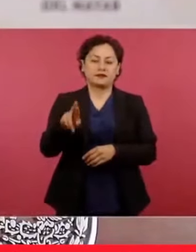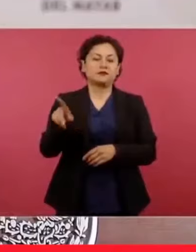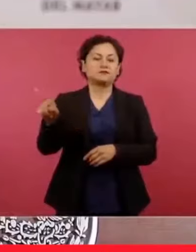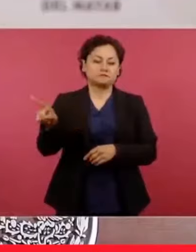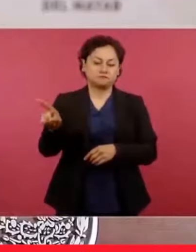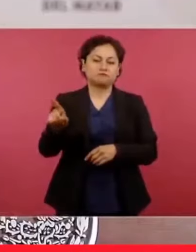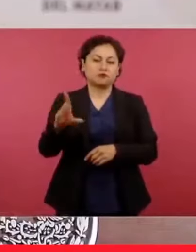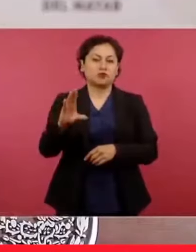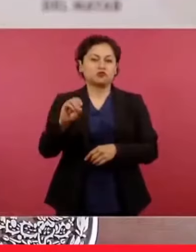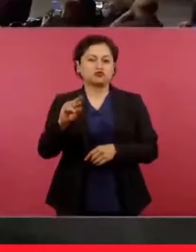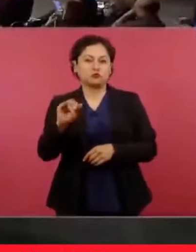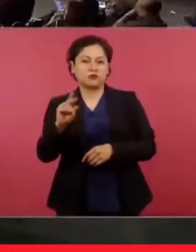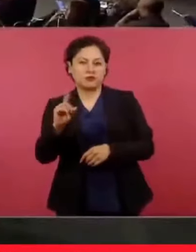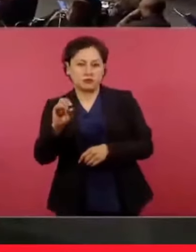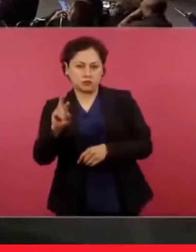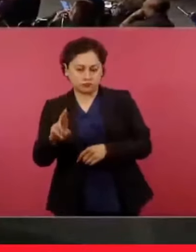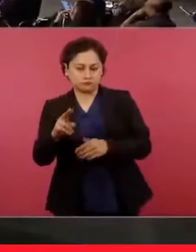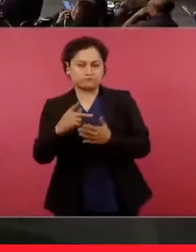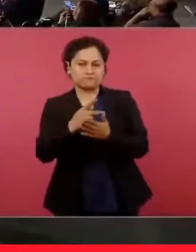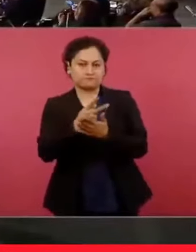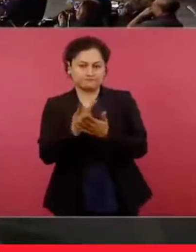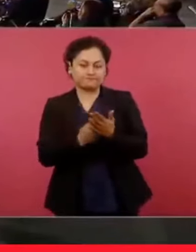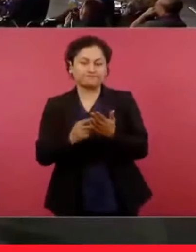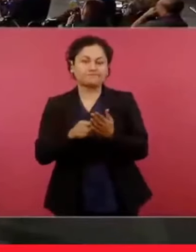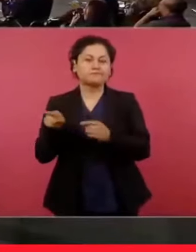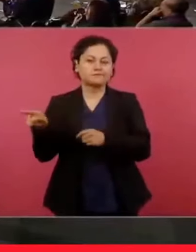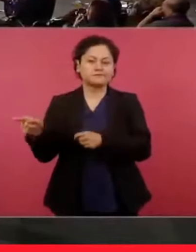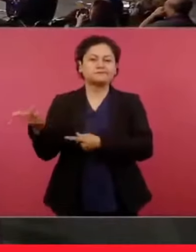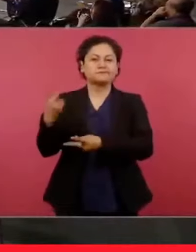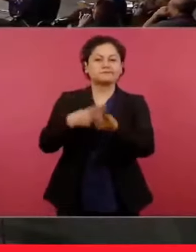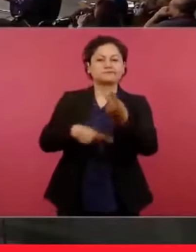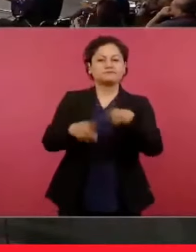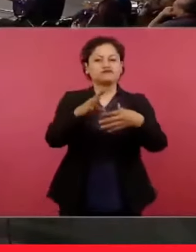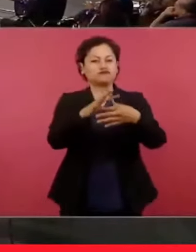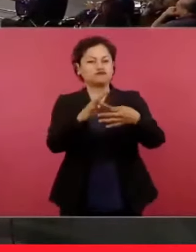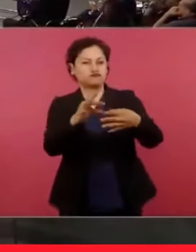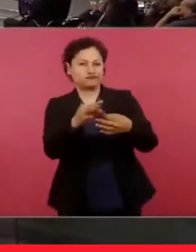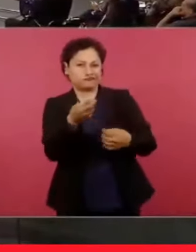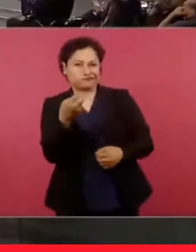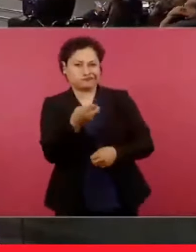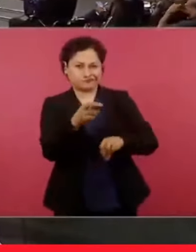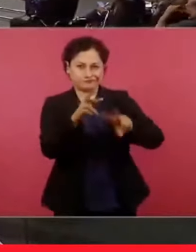poner al tanto de cómo está la situación de los